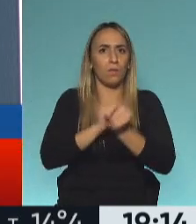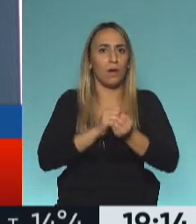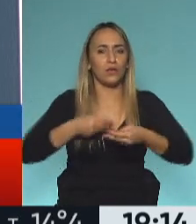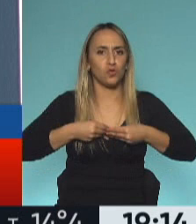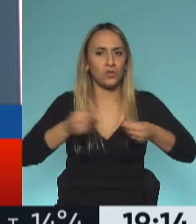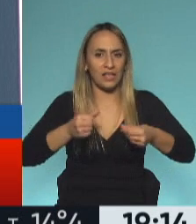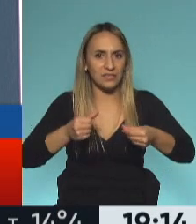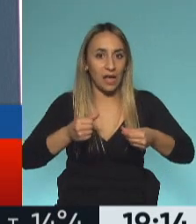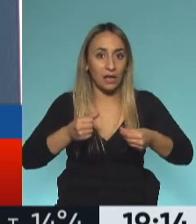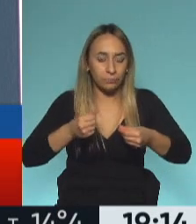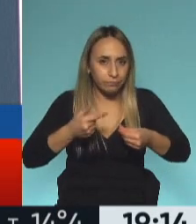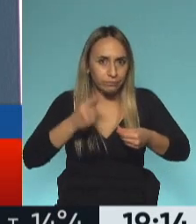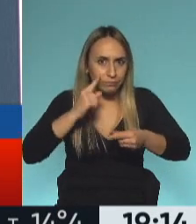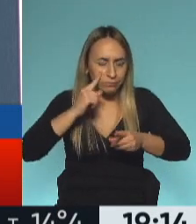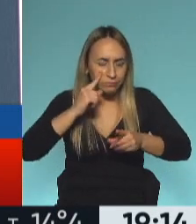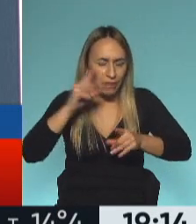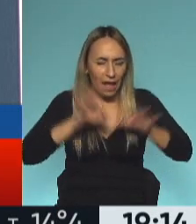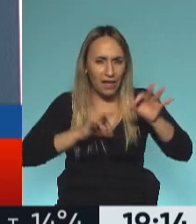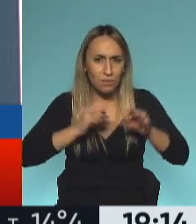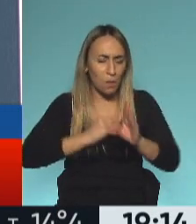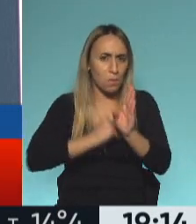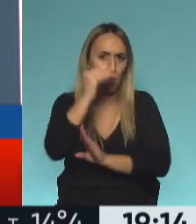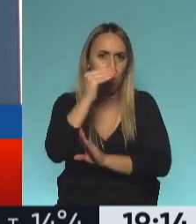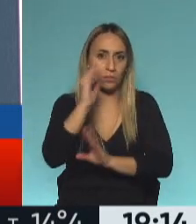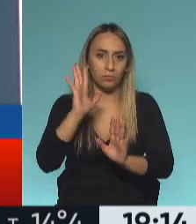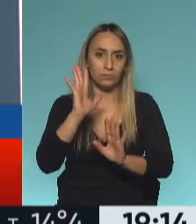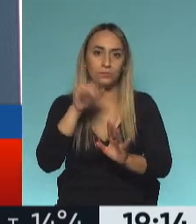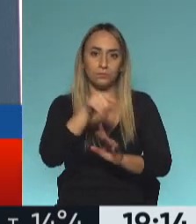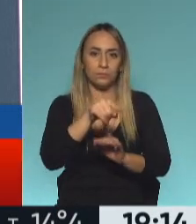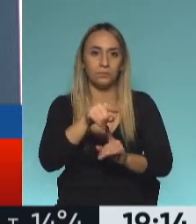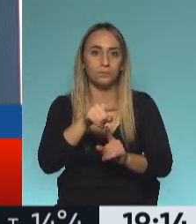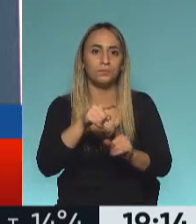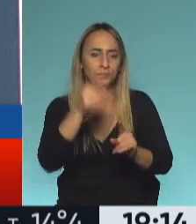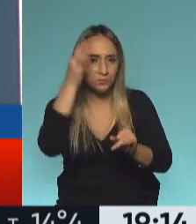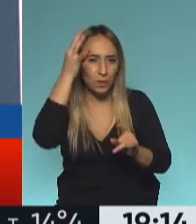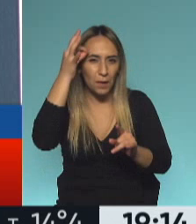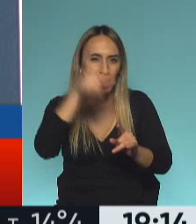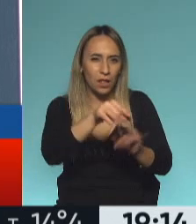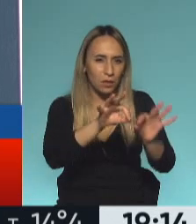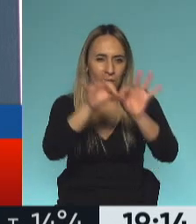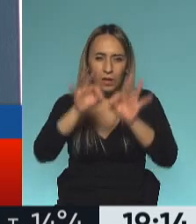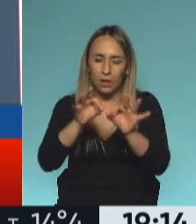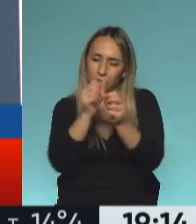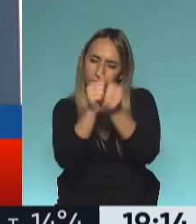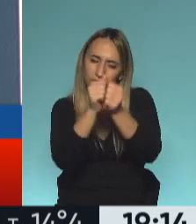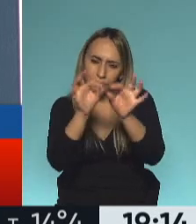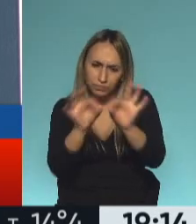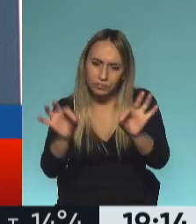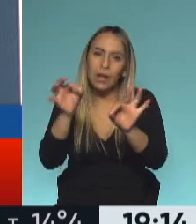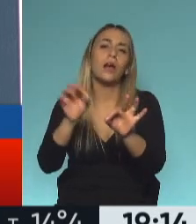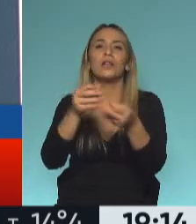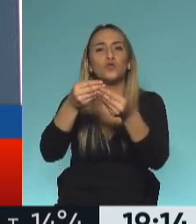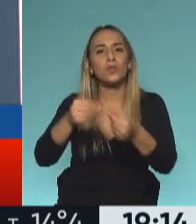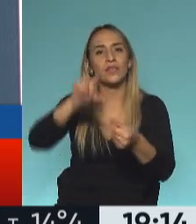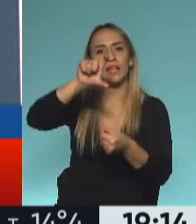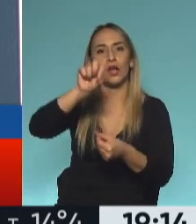aumentados, analizando el pelo de los profesionales. ¿Sí? Lo dosaban en el pelo y encontraron que el cortisol, ¿sí?, estaba más elevado. Y el cortisol